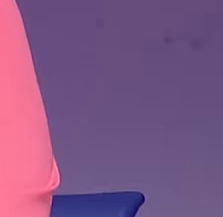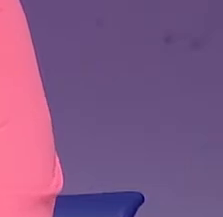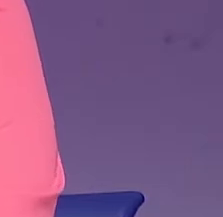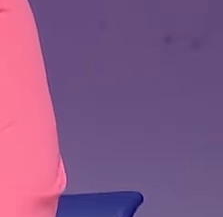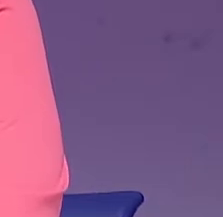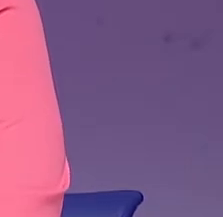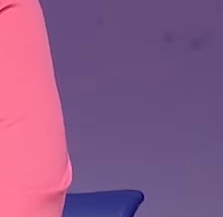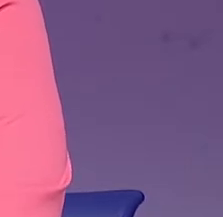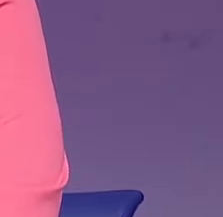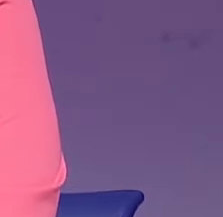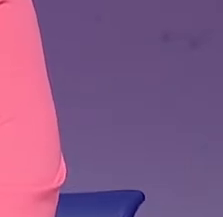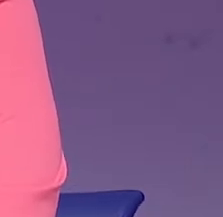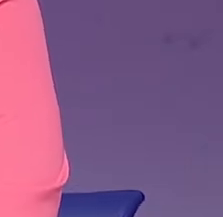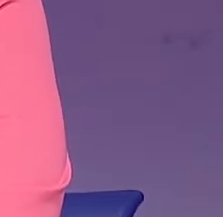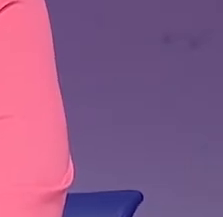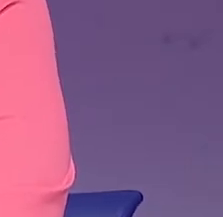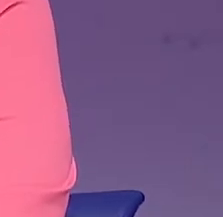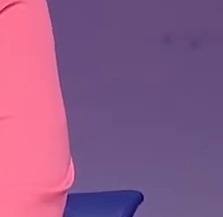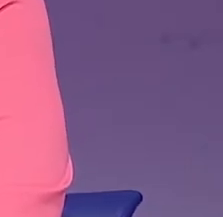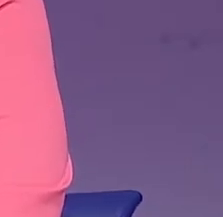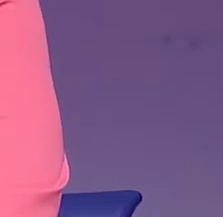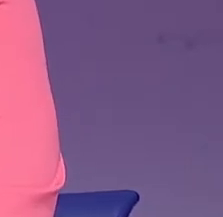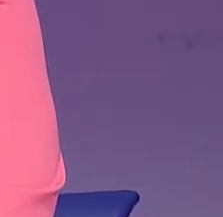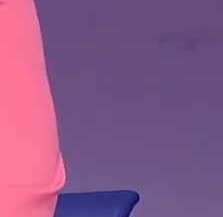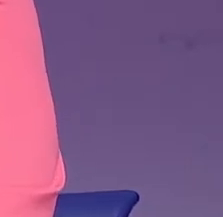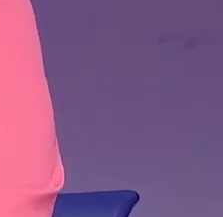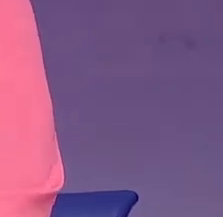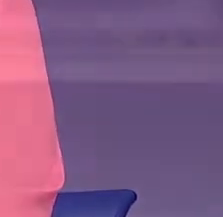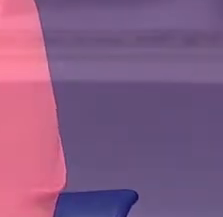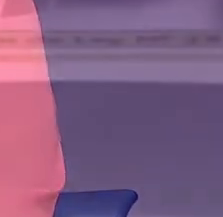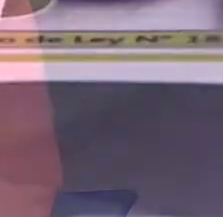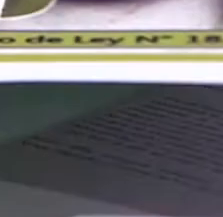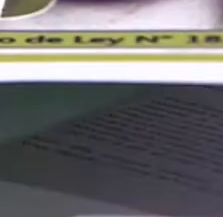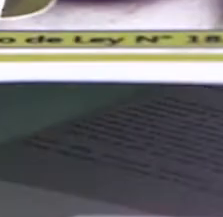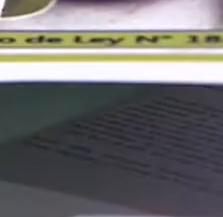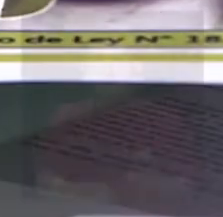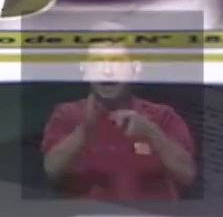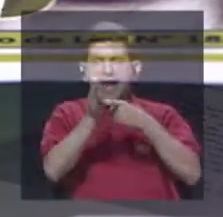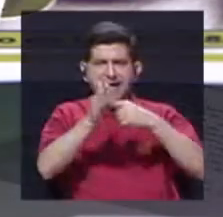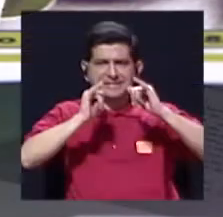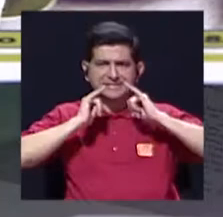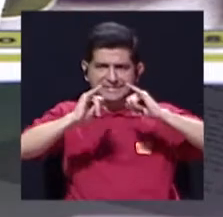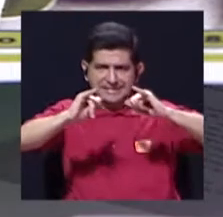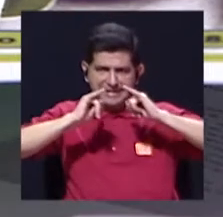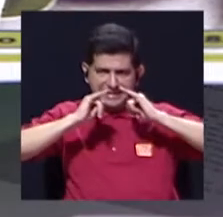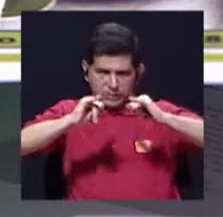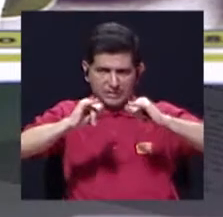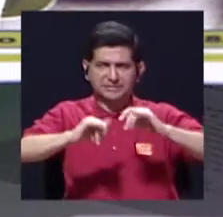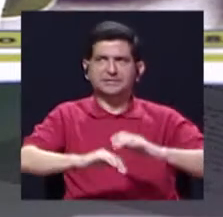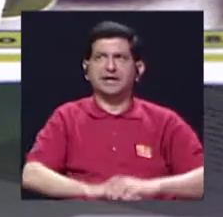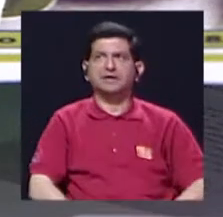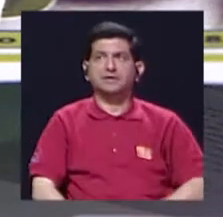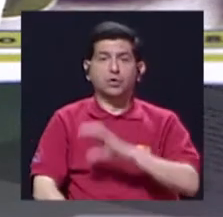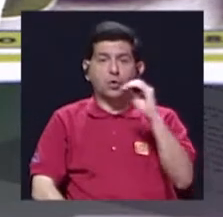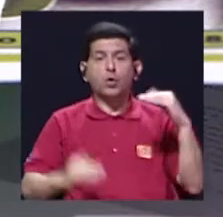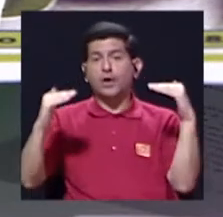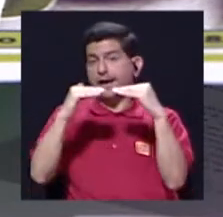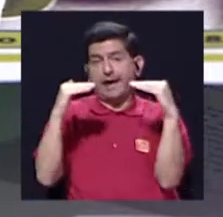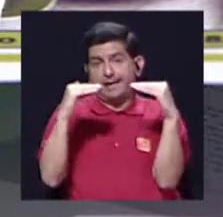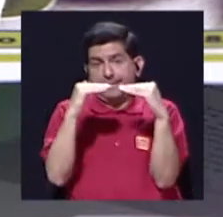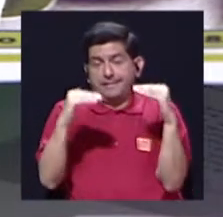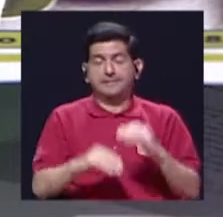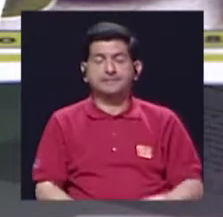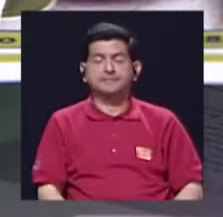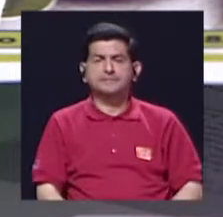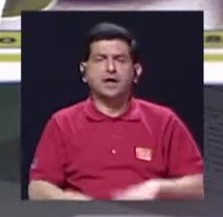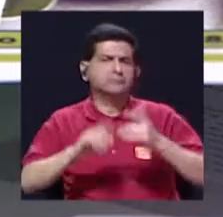movimiento cooperativista. Una de las formas de reclamar la igualdad y la equidad